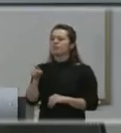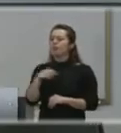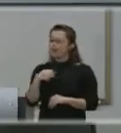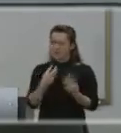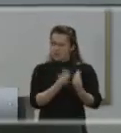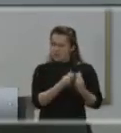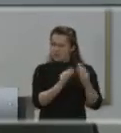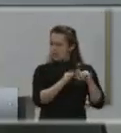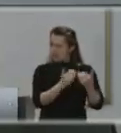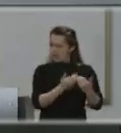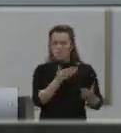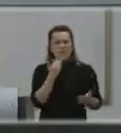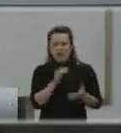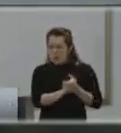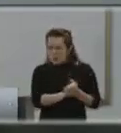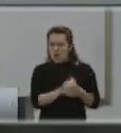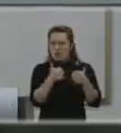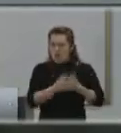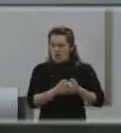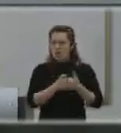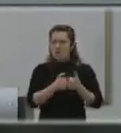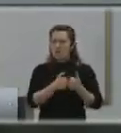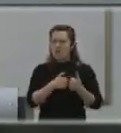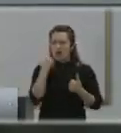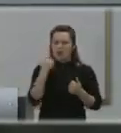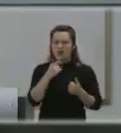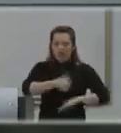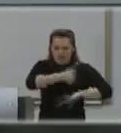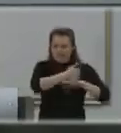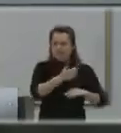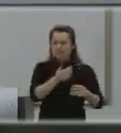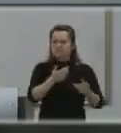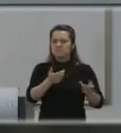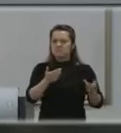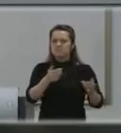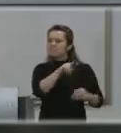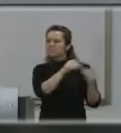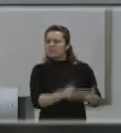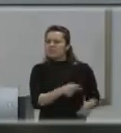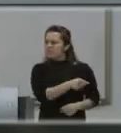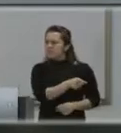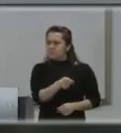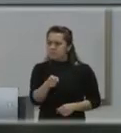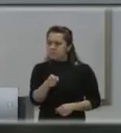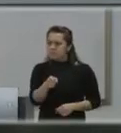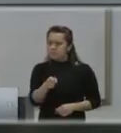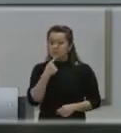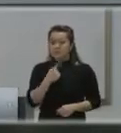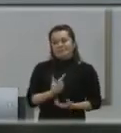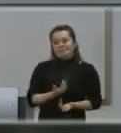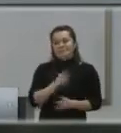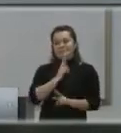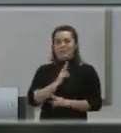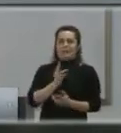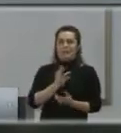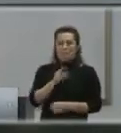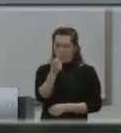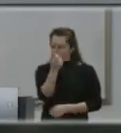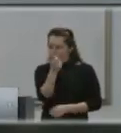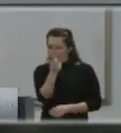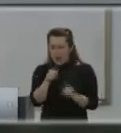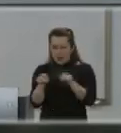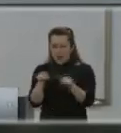compañeros de colegio, mejores amigos, novios, parejas, novias, jefes con discapacidad? Muy probablemente es muy poco. ¿O cuántas